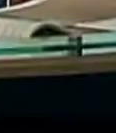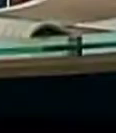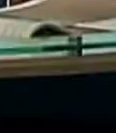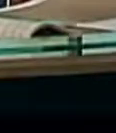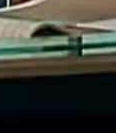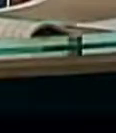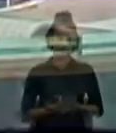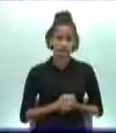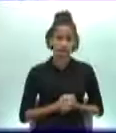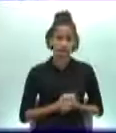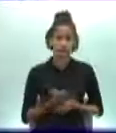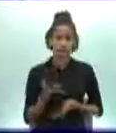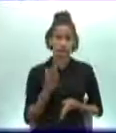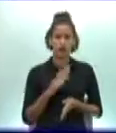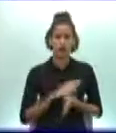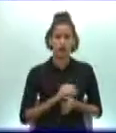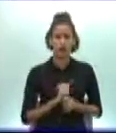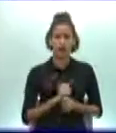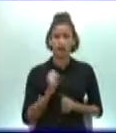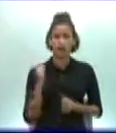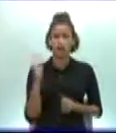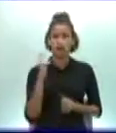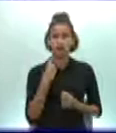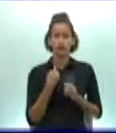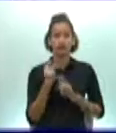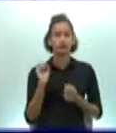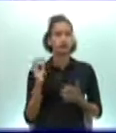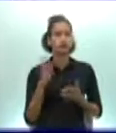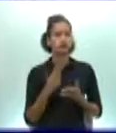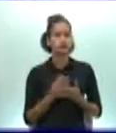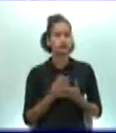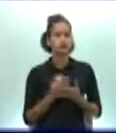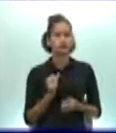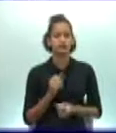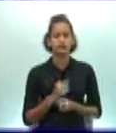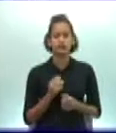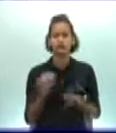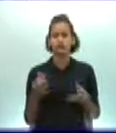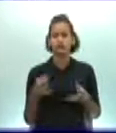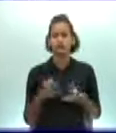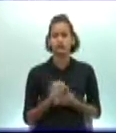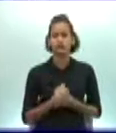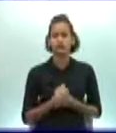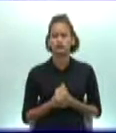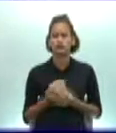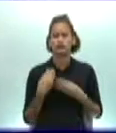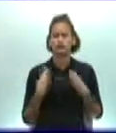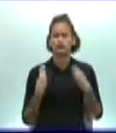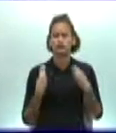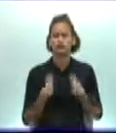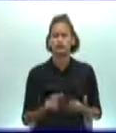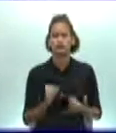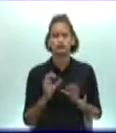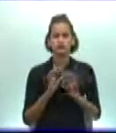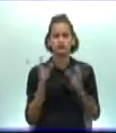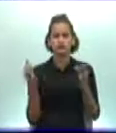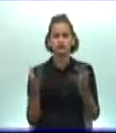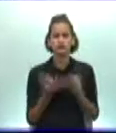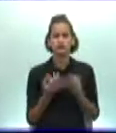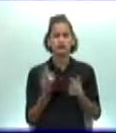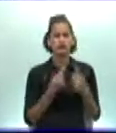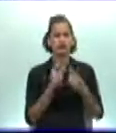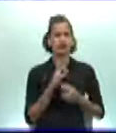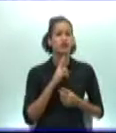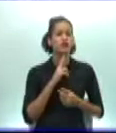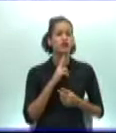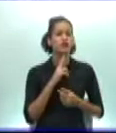Antes de finalizar cada uno de los encuentros de trabajo conjunto, vamos a ofrecerle a los familiares algunas